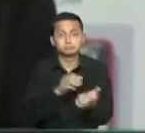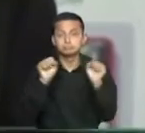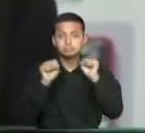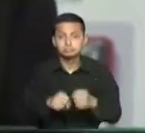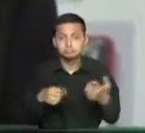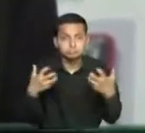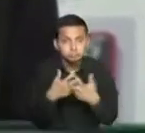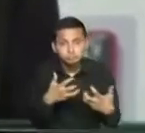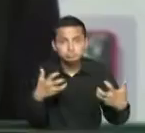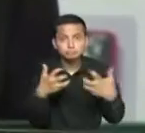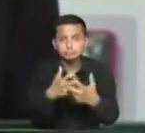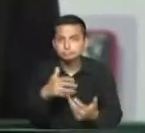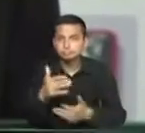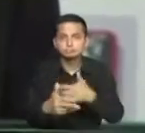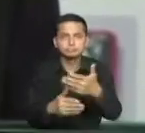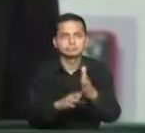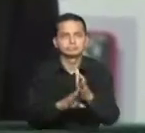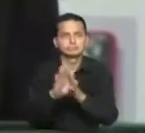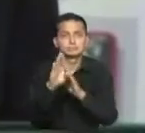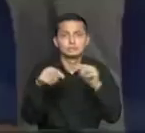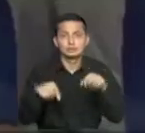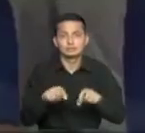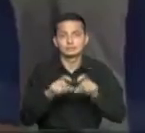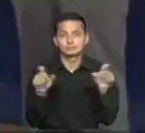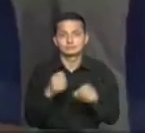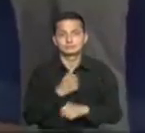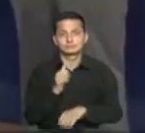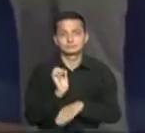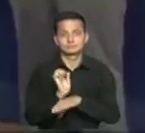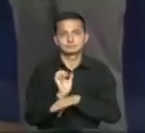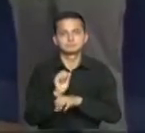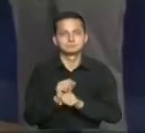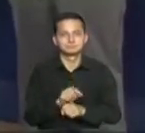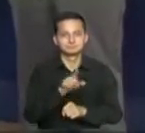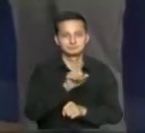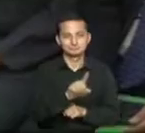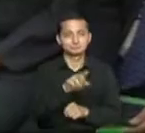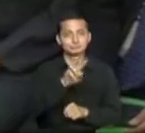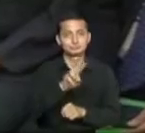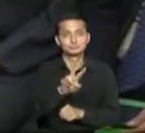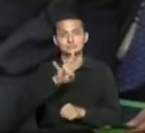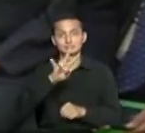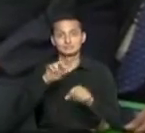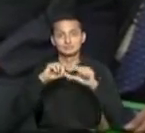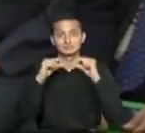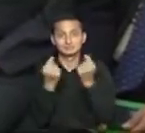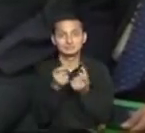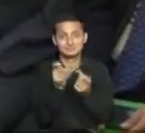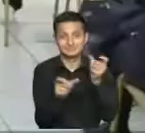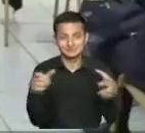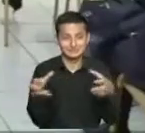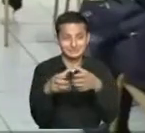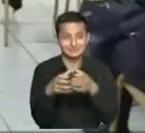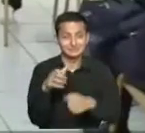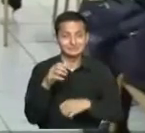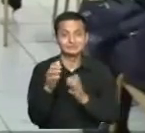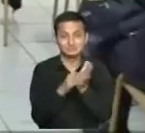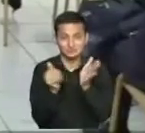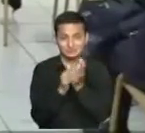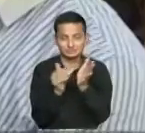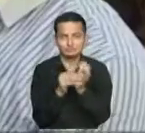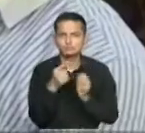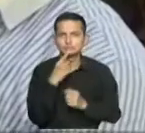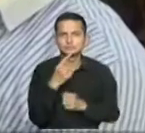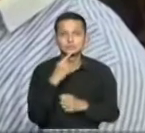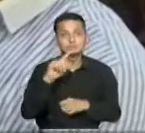salir adelante como empresas nacionales. Los 127 socios de la Cámara de Pichincha están convencidos de que las políticas del